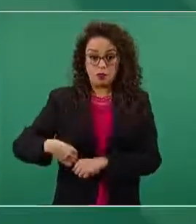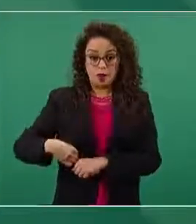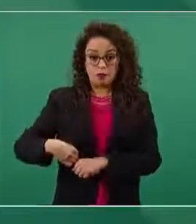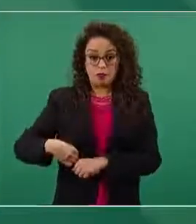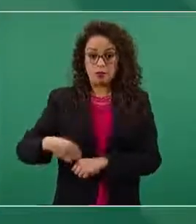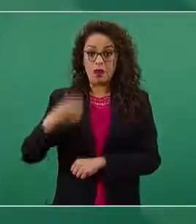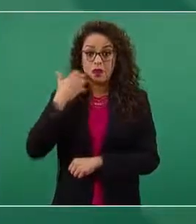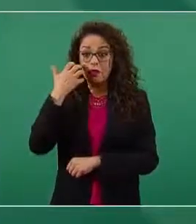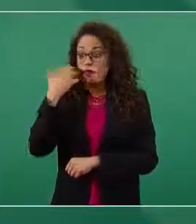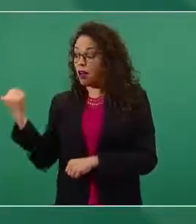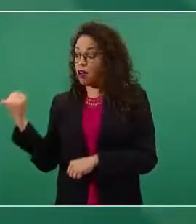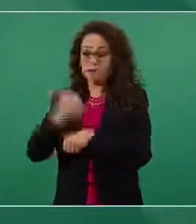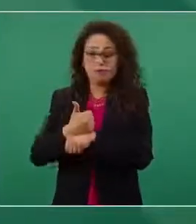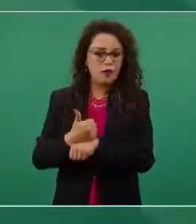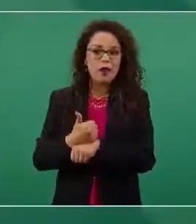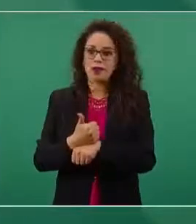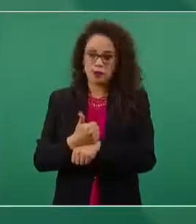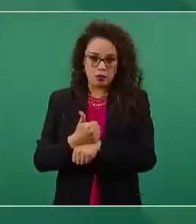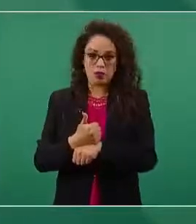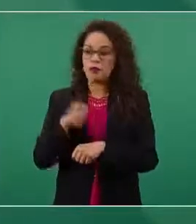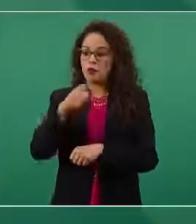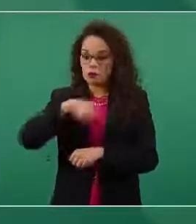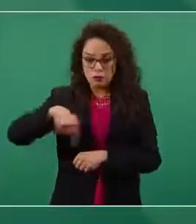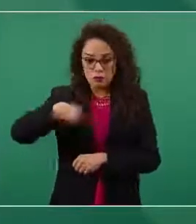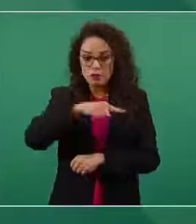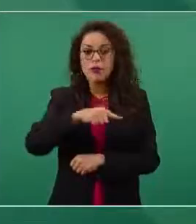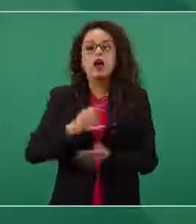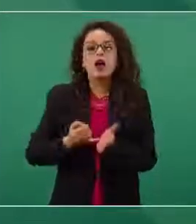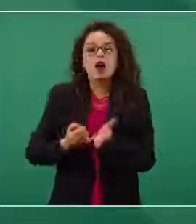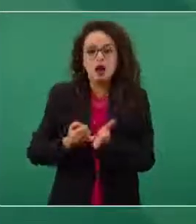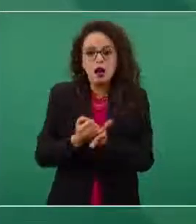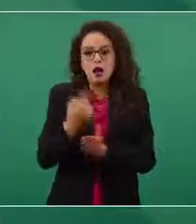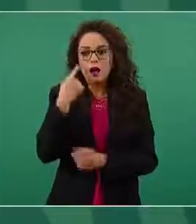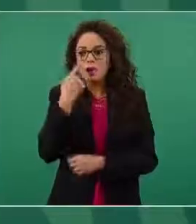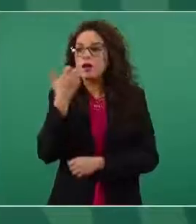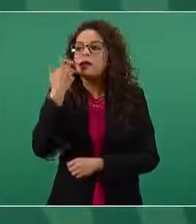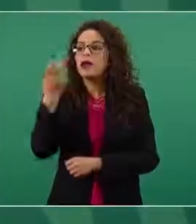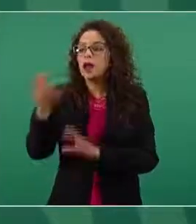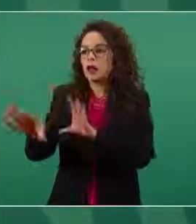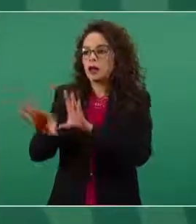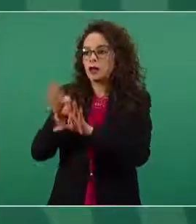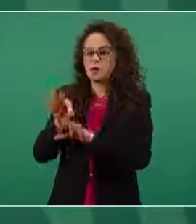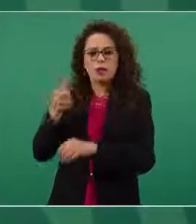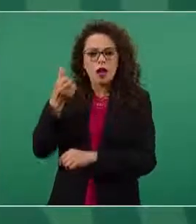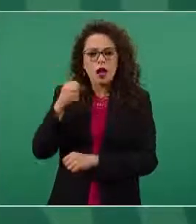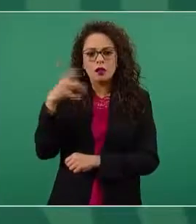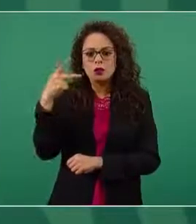impuesta, porque es un régimen de usos y costumbres.